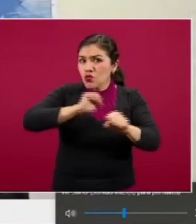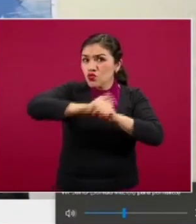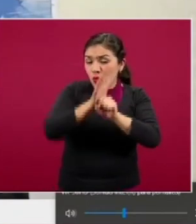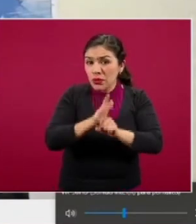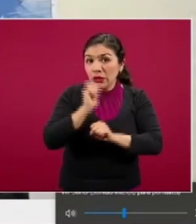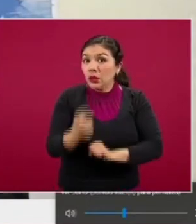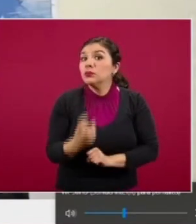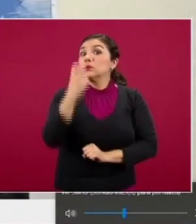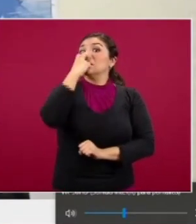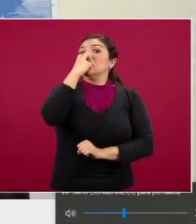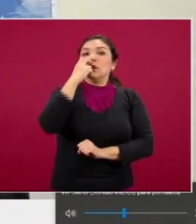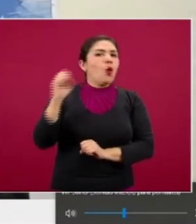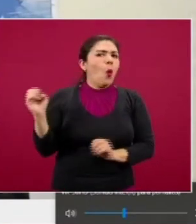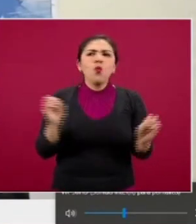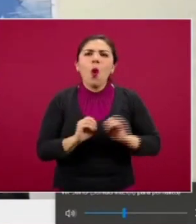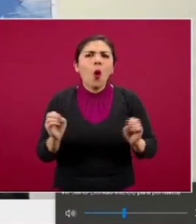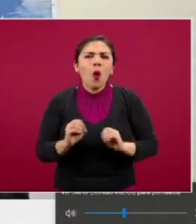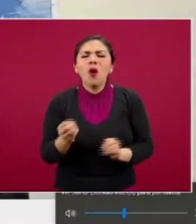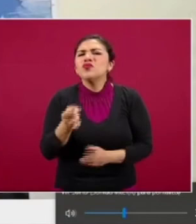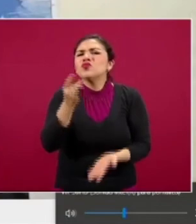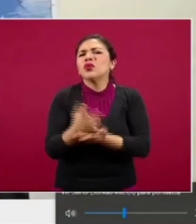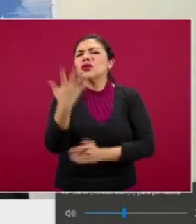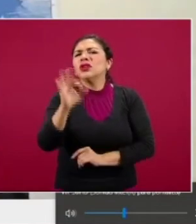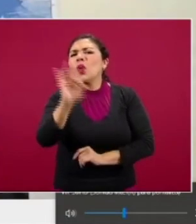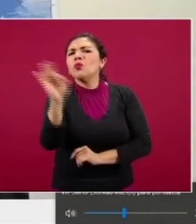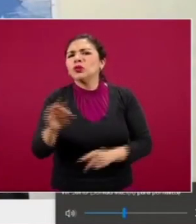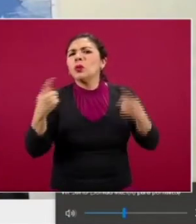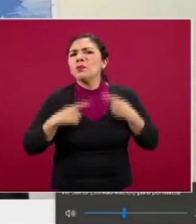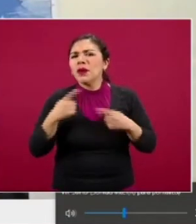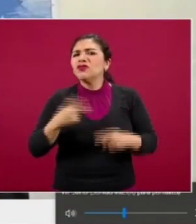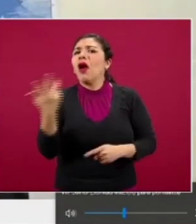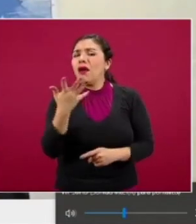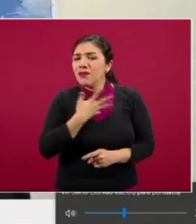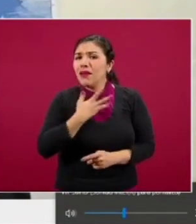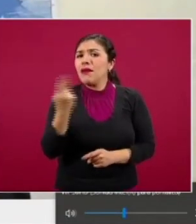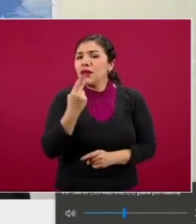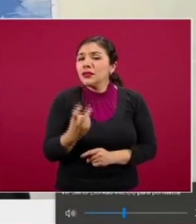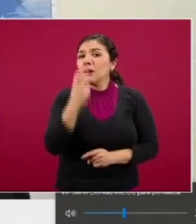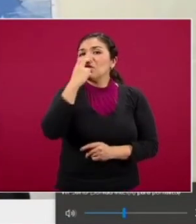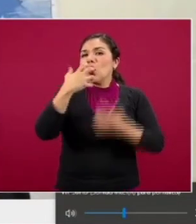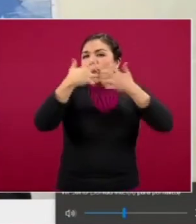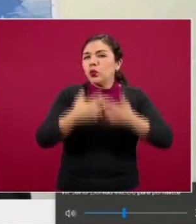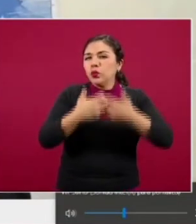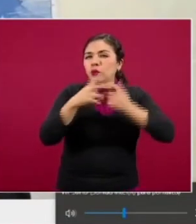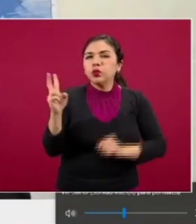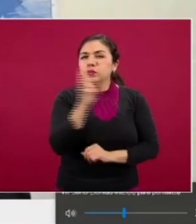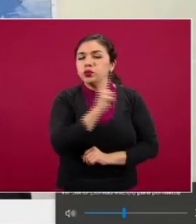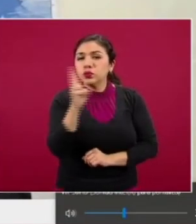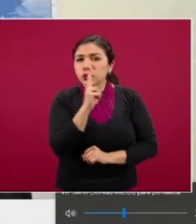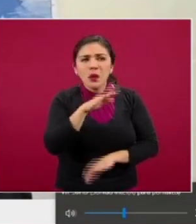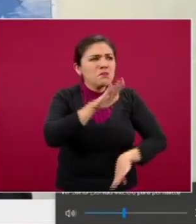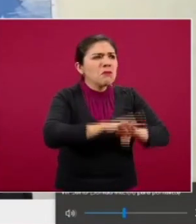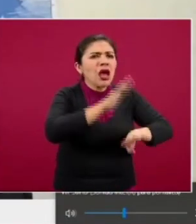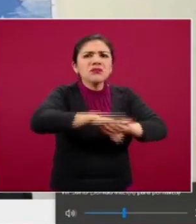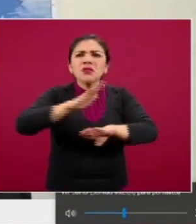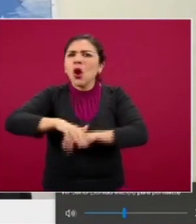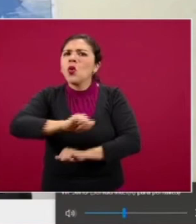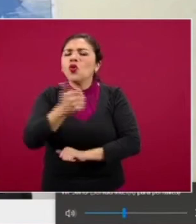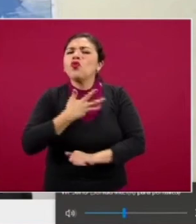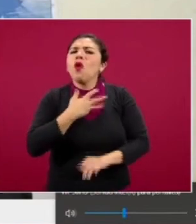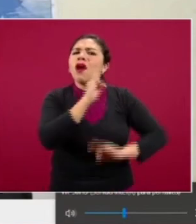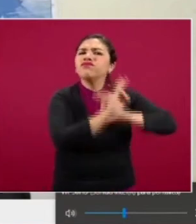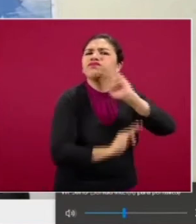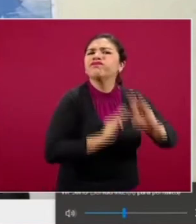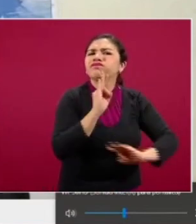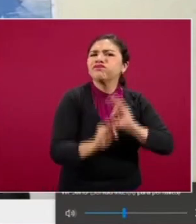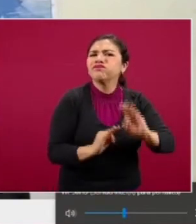están intubadas. Solamente el 5% de las personas hospitalizadas por COVID están intubadas. El resto está en un